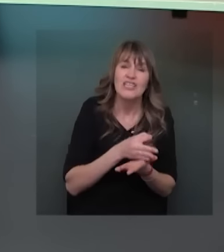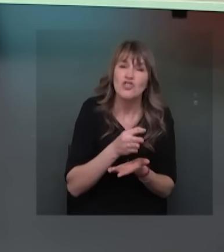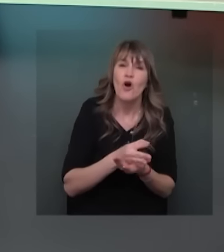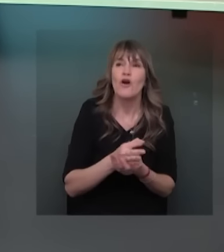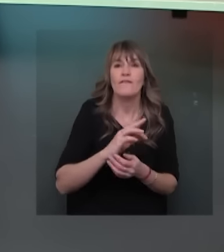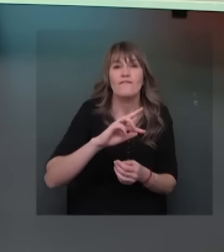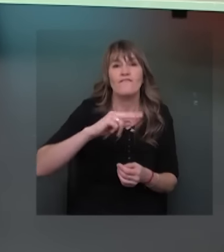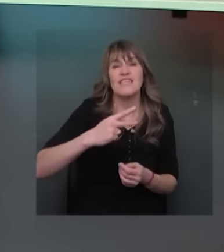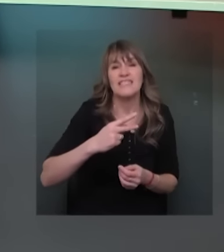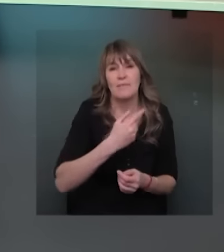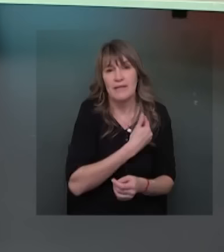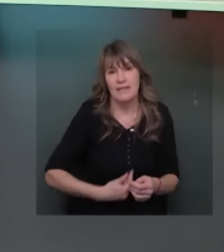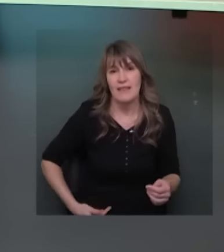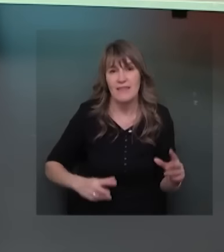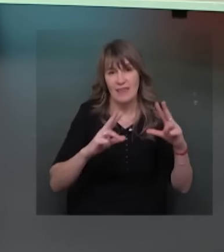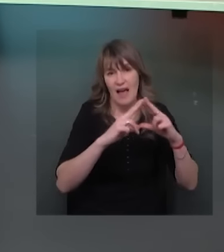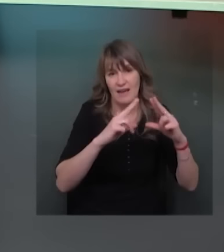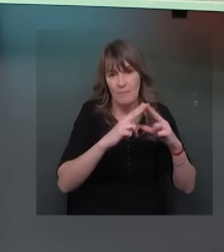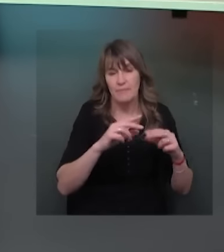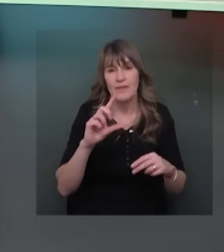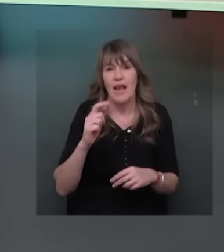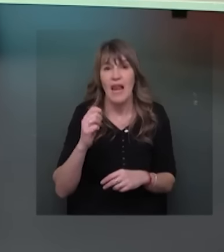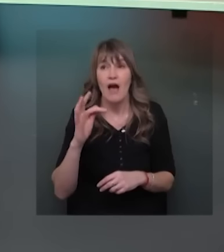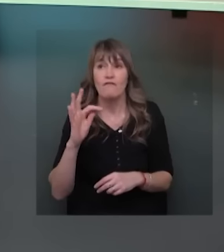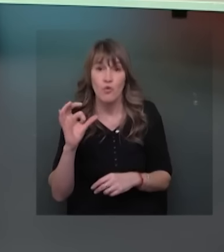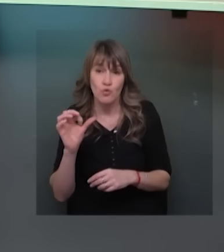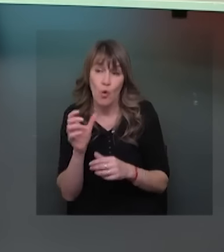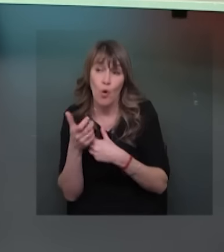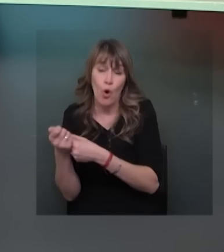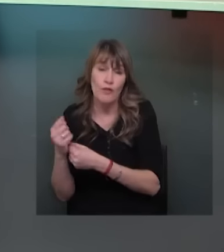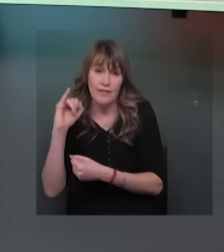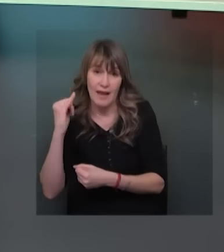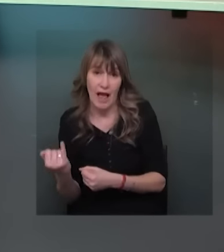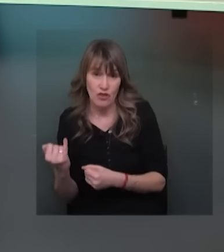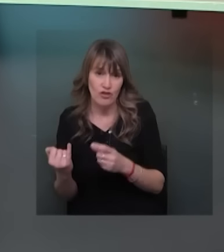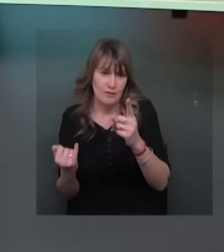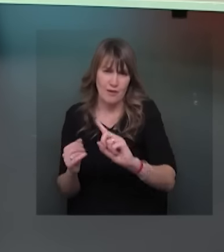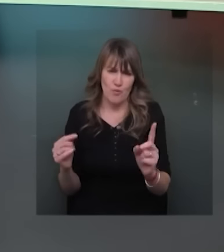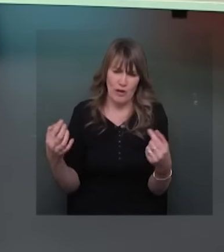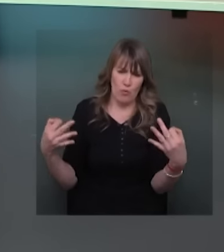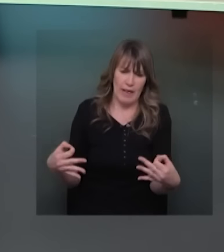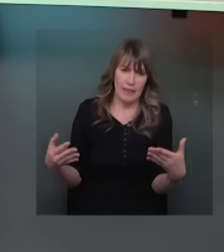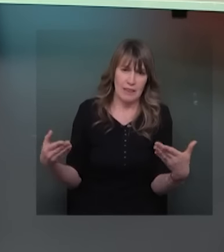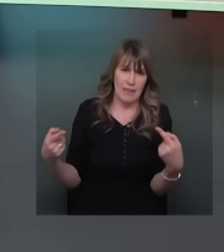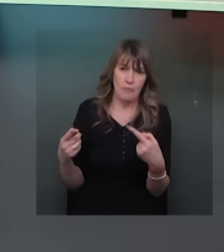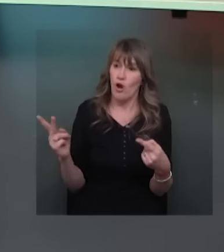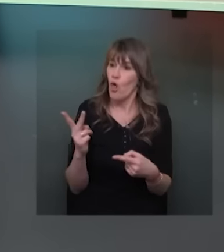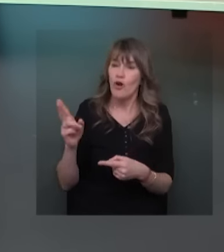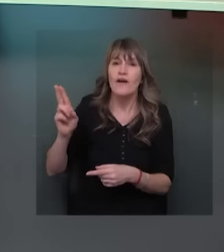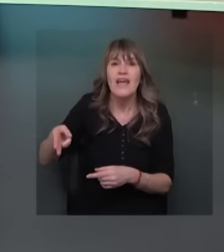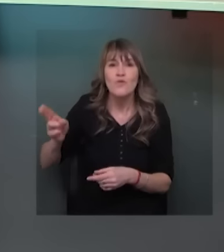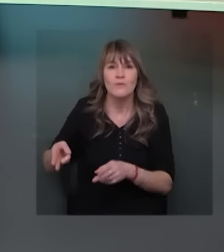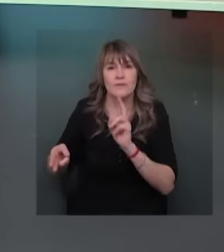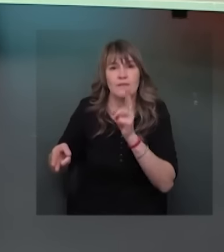Durán y la fluf integra el equipo de campaña de Álvaro Delgado lo que para h no es coherente ya que ambos debieron renunciar a